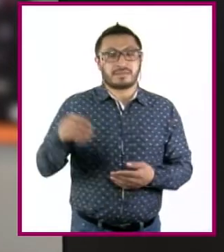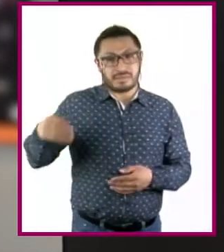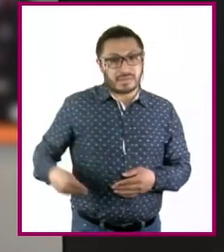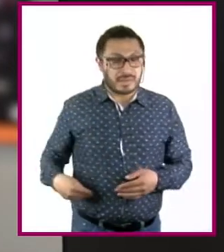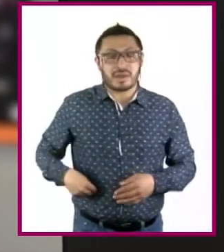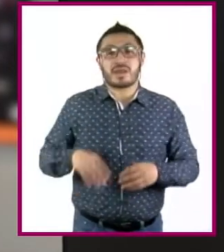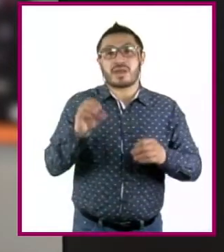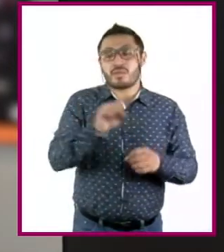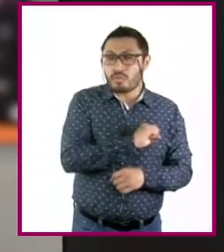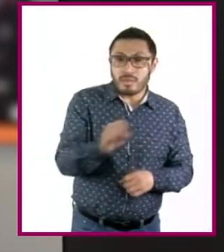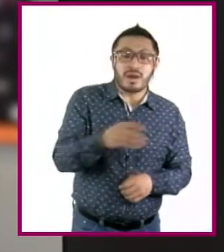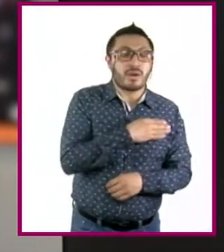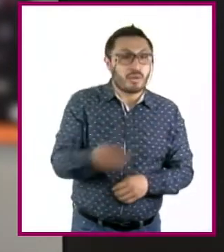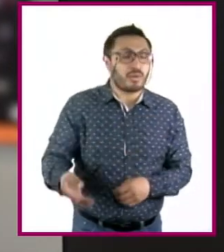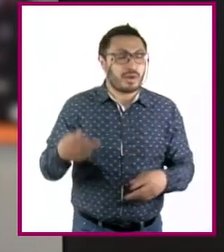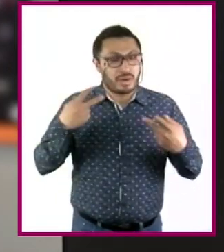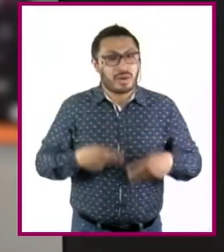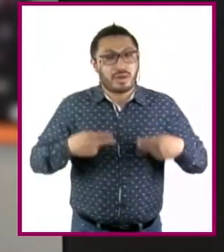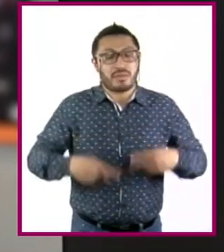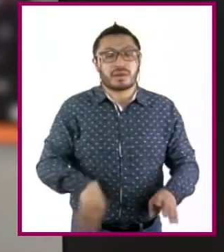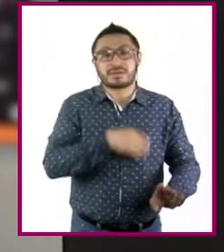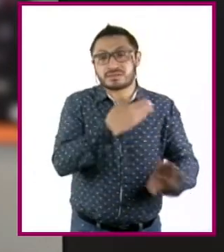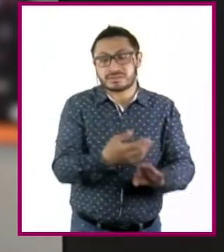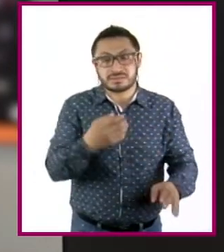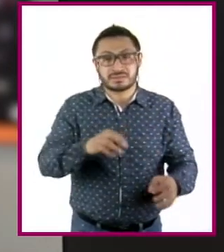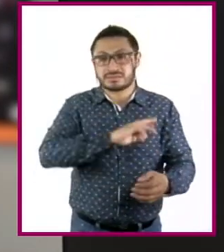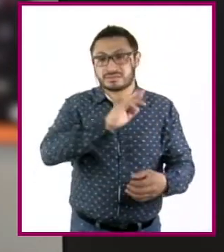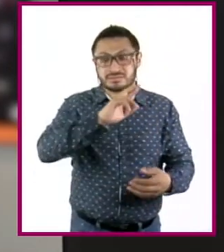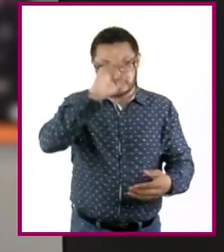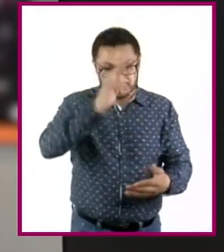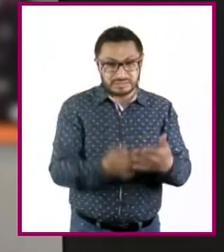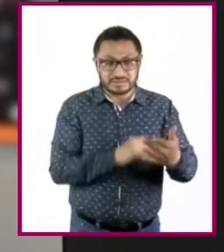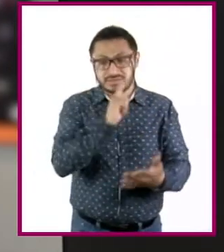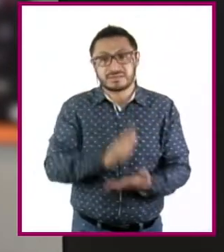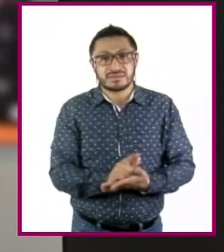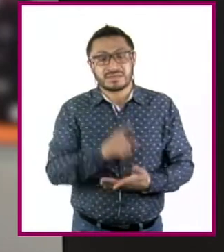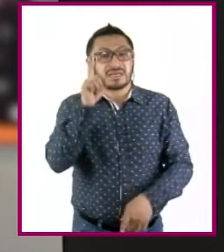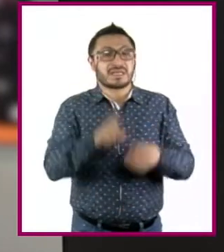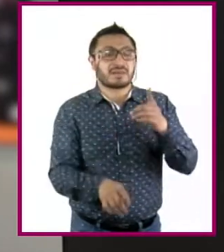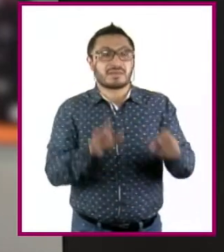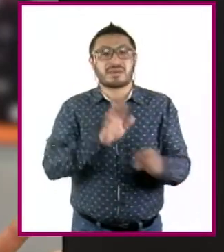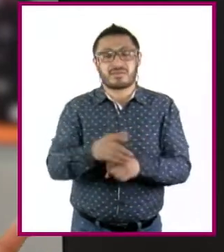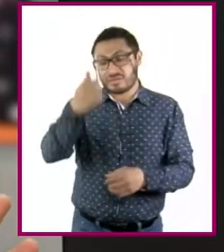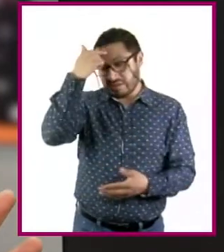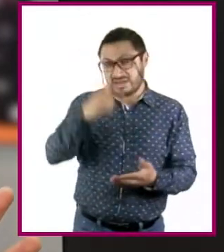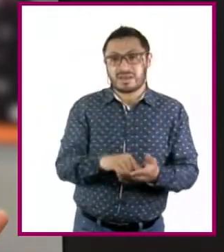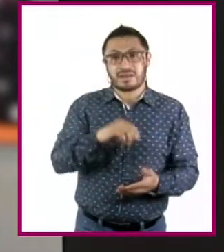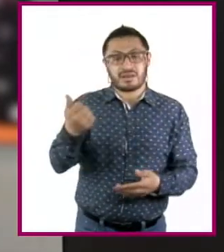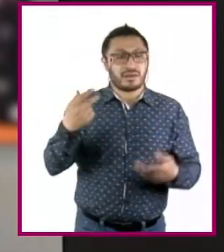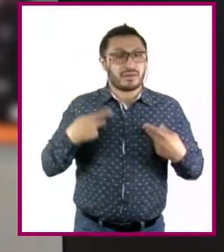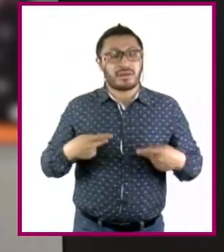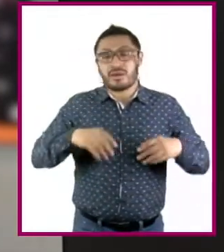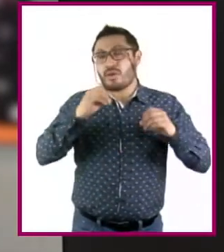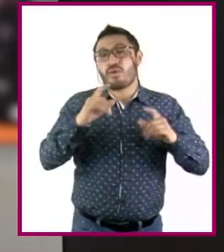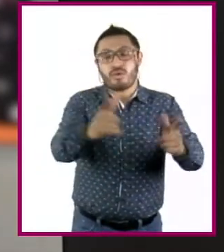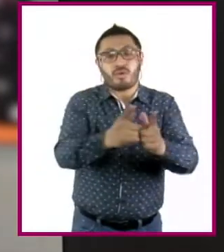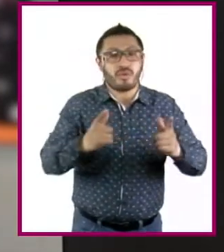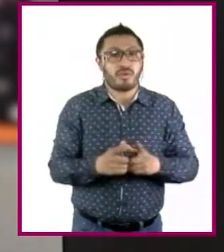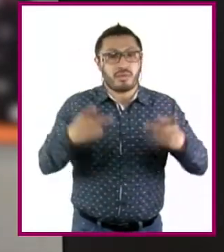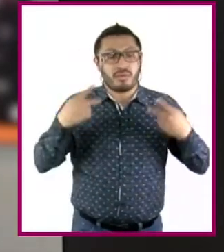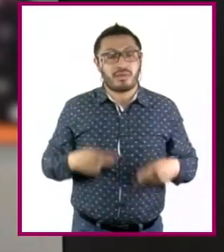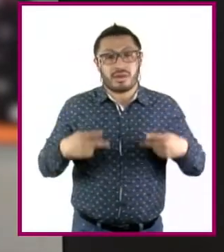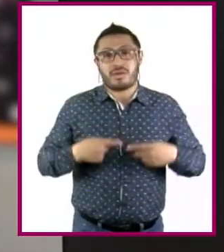inocencia de una persona que fue acusada de un crimen depende enteramente de lo que crea otra persona o un grupo de ellas. Nunca me